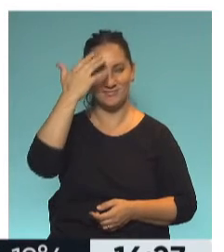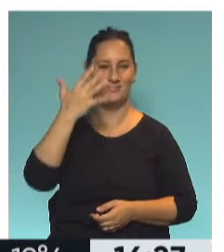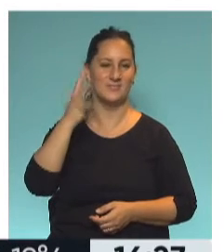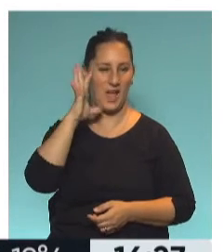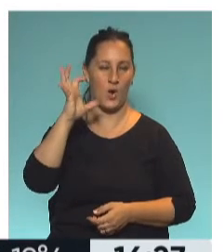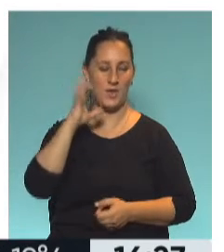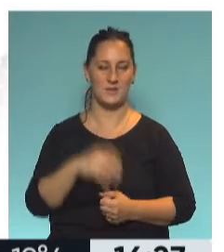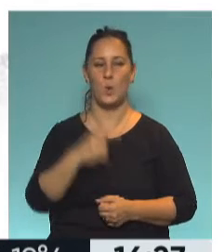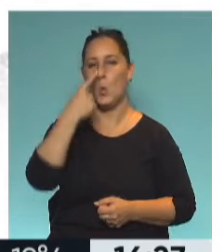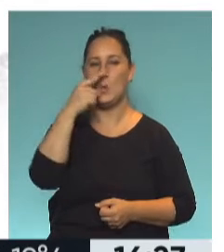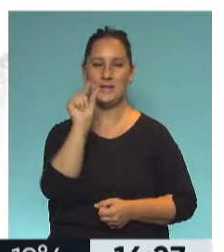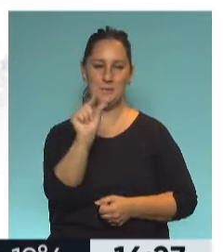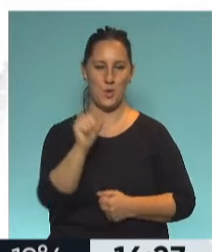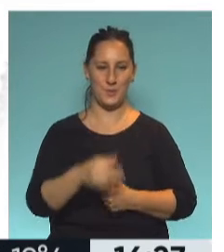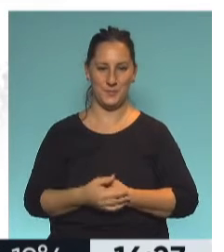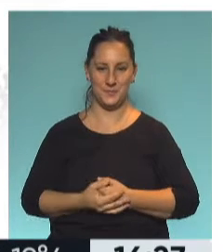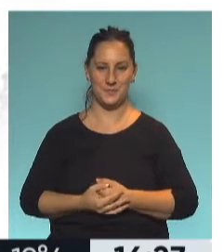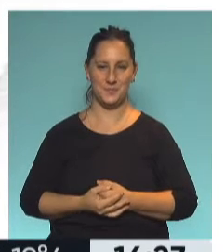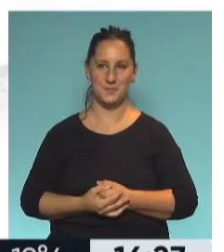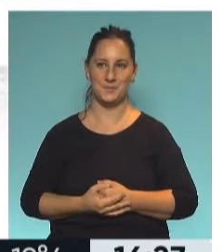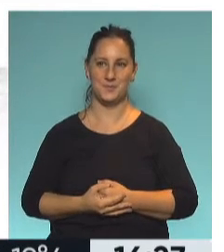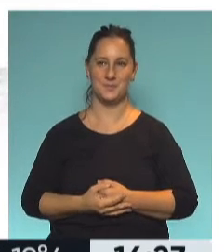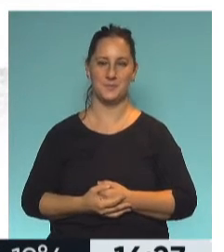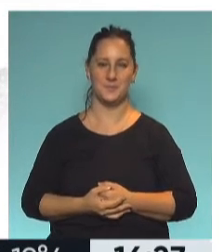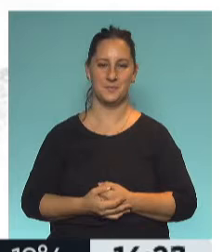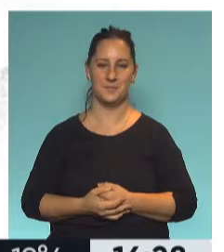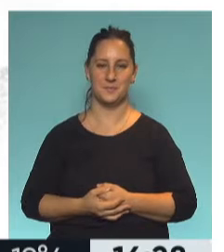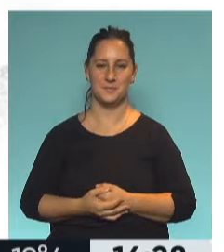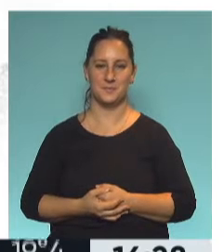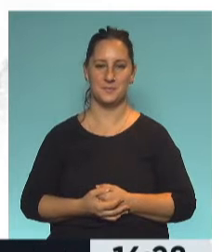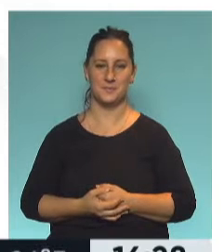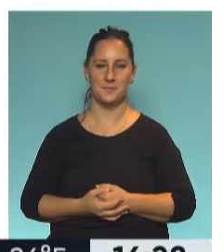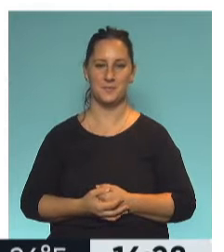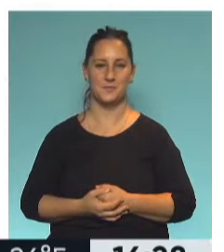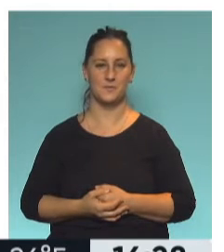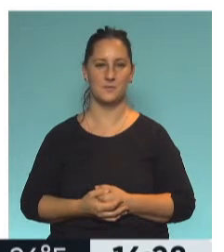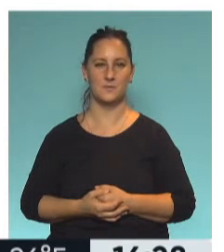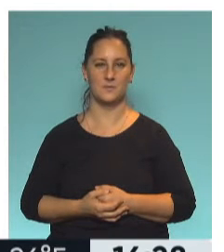vamos, un último pedacito. Cosas que nunca se